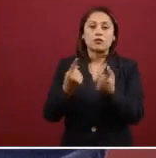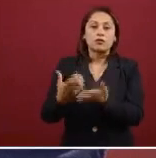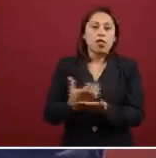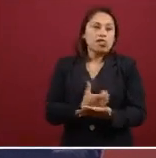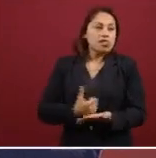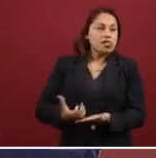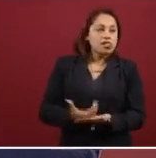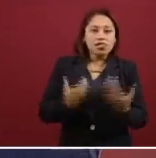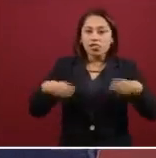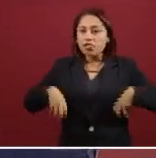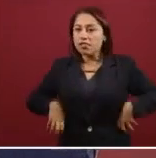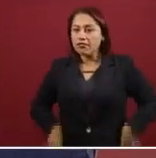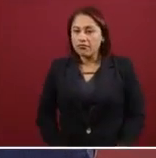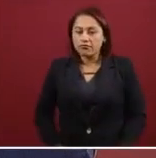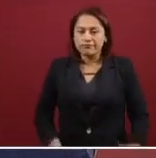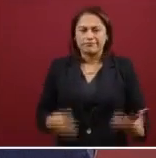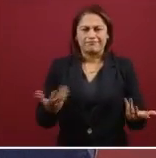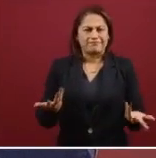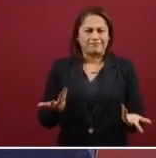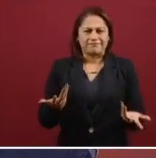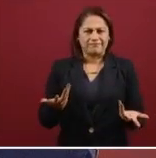se termina.